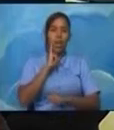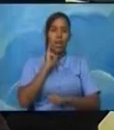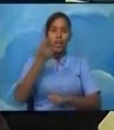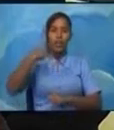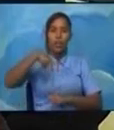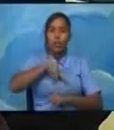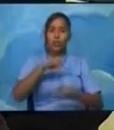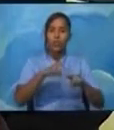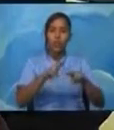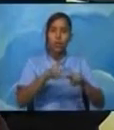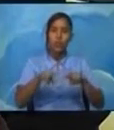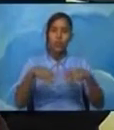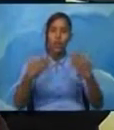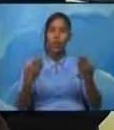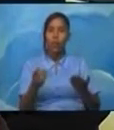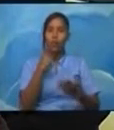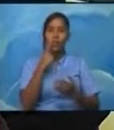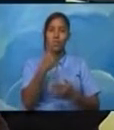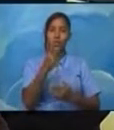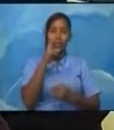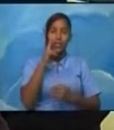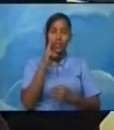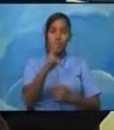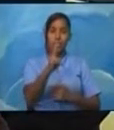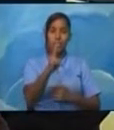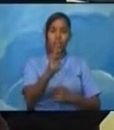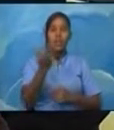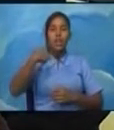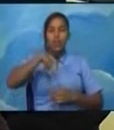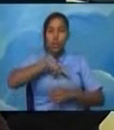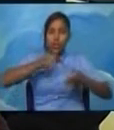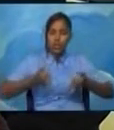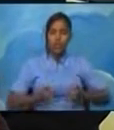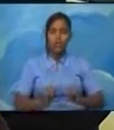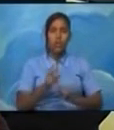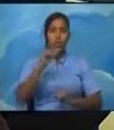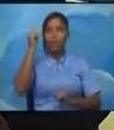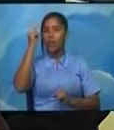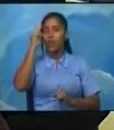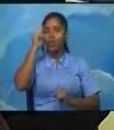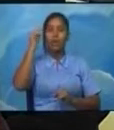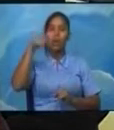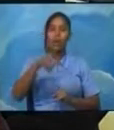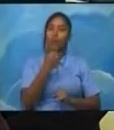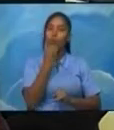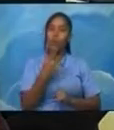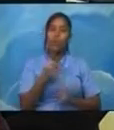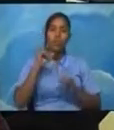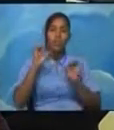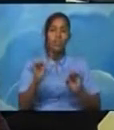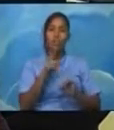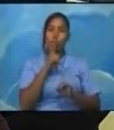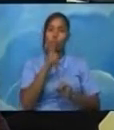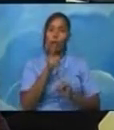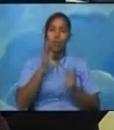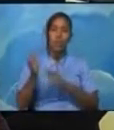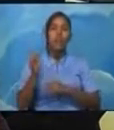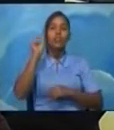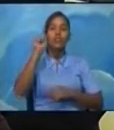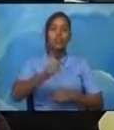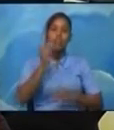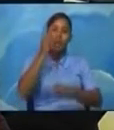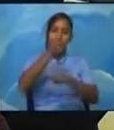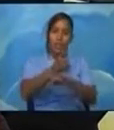vuestros niños, de los cuales dijiste que servirían de botín, y vuestros hijos, que no saben hoy lo bueno ni lo malo, ellos entrarán